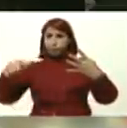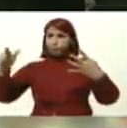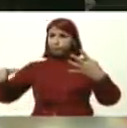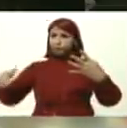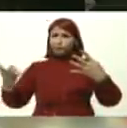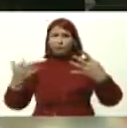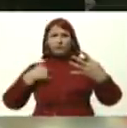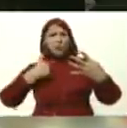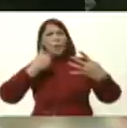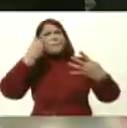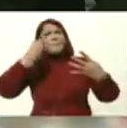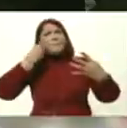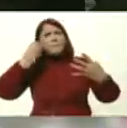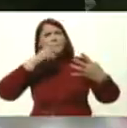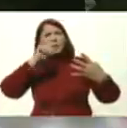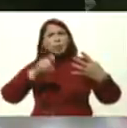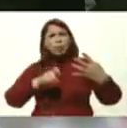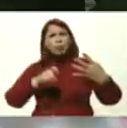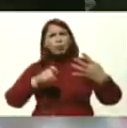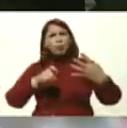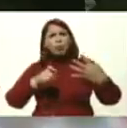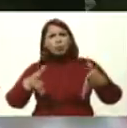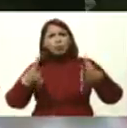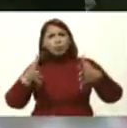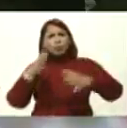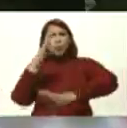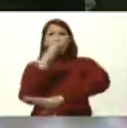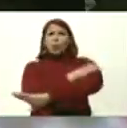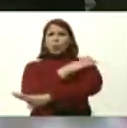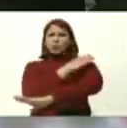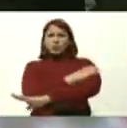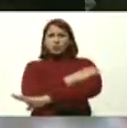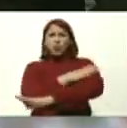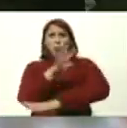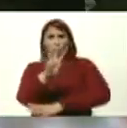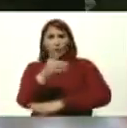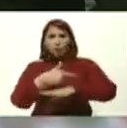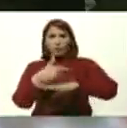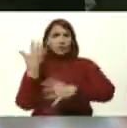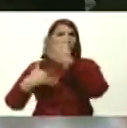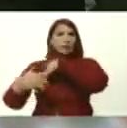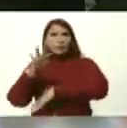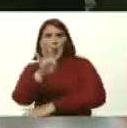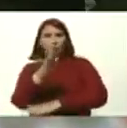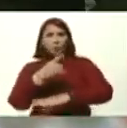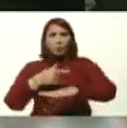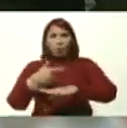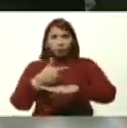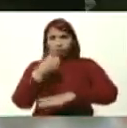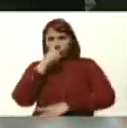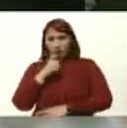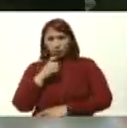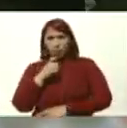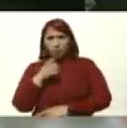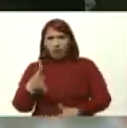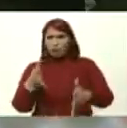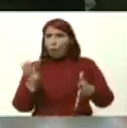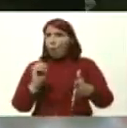Yo digo, con el triunfo de la oposición en esas 4 gobernaciones hace 4 años, ¿ganó o perdió el